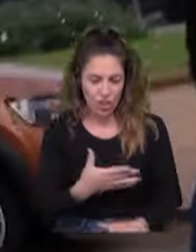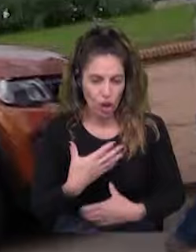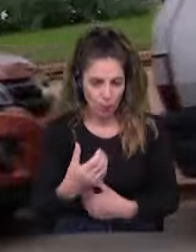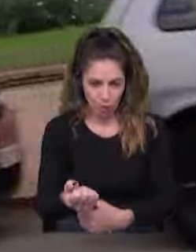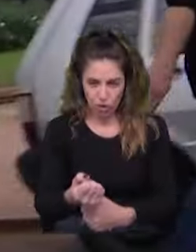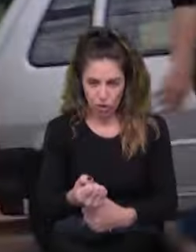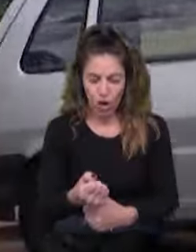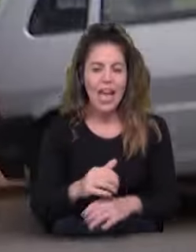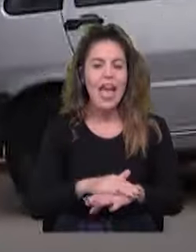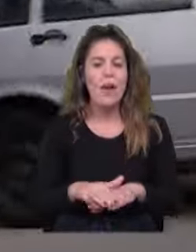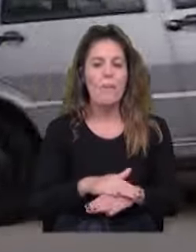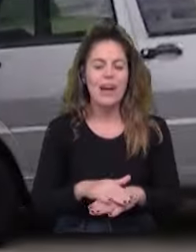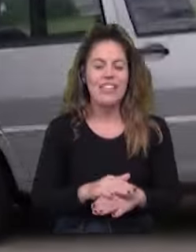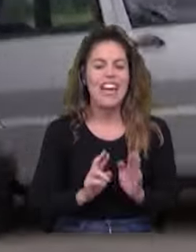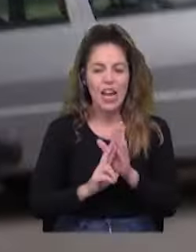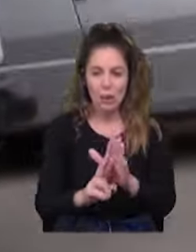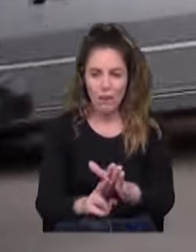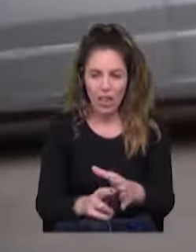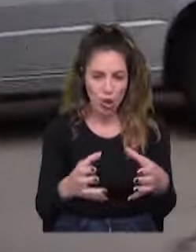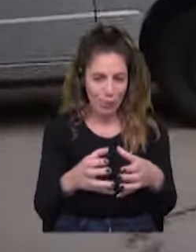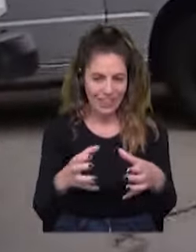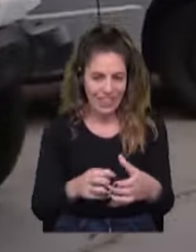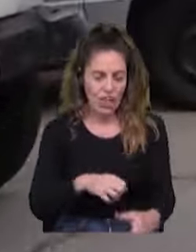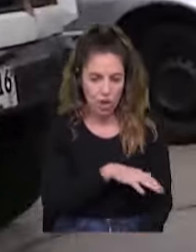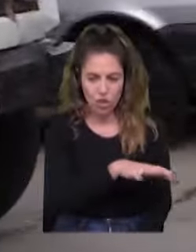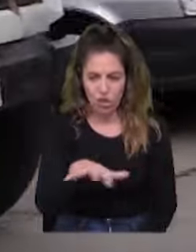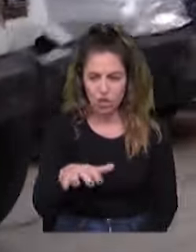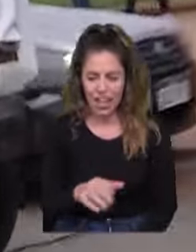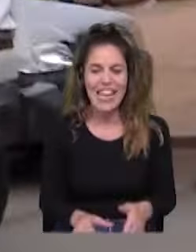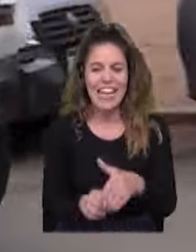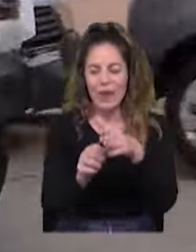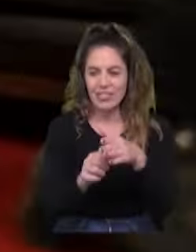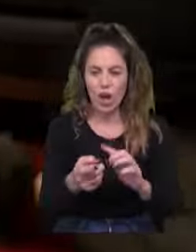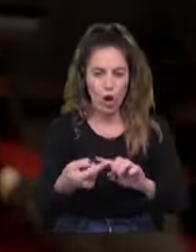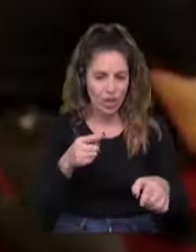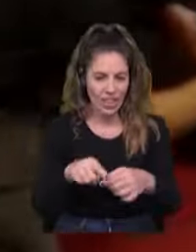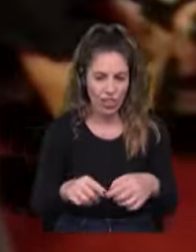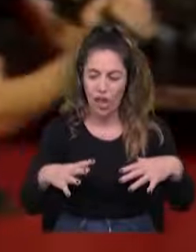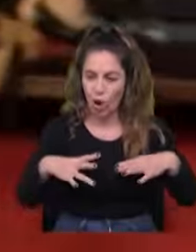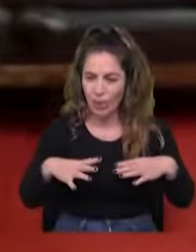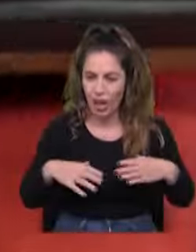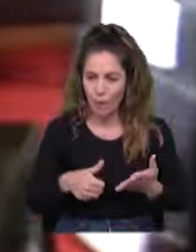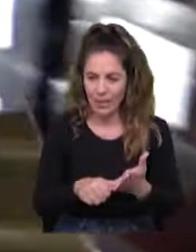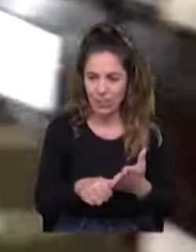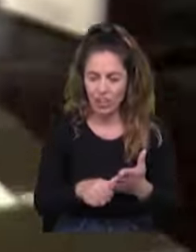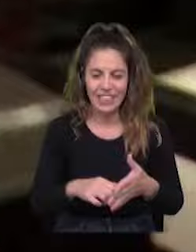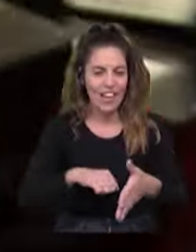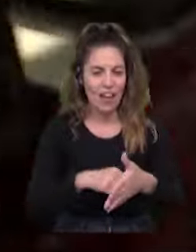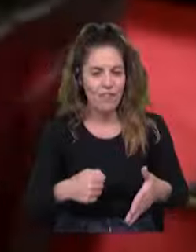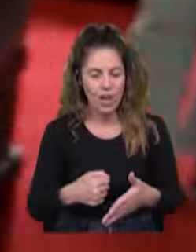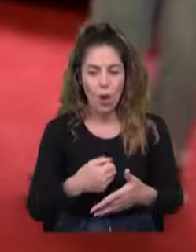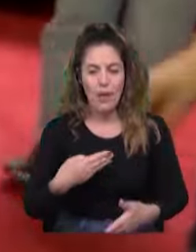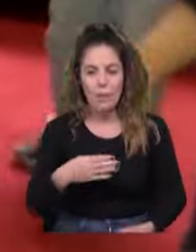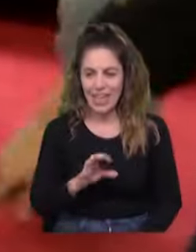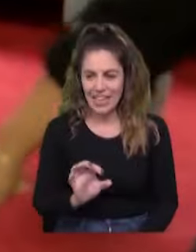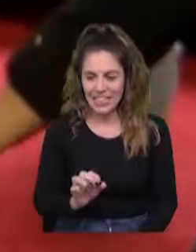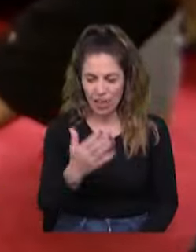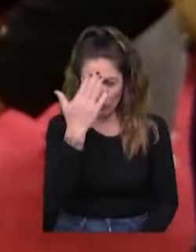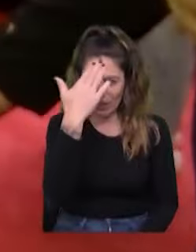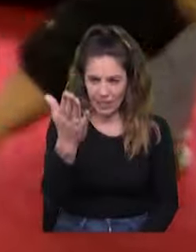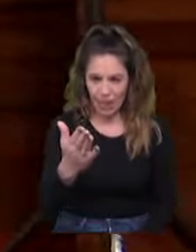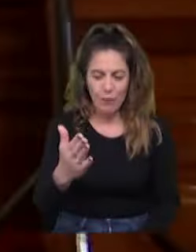conseguido en base a un amplio respaldo partidario y social encabezado por la coordinadora de jubilados y pensionistas del banco de previsión social el frente